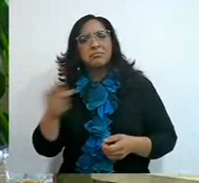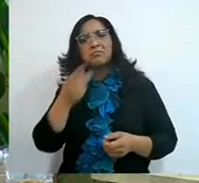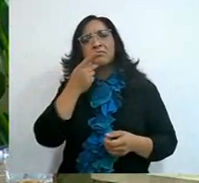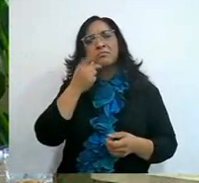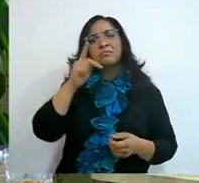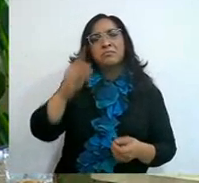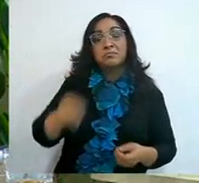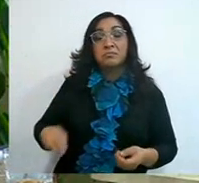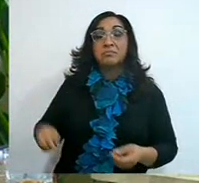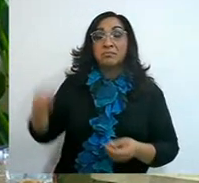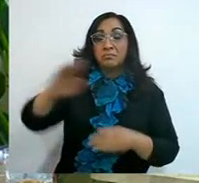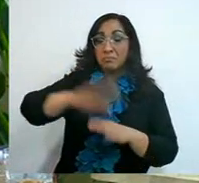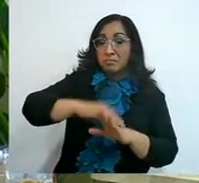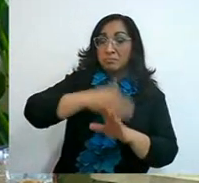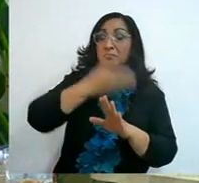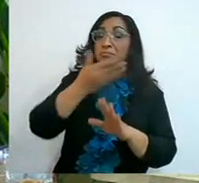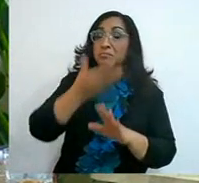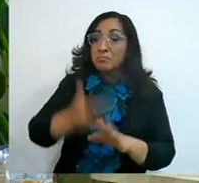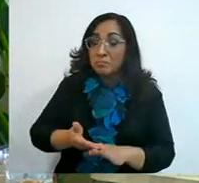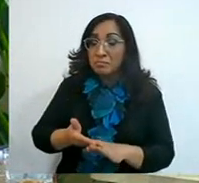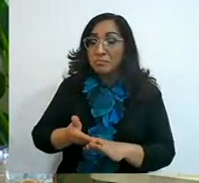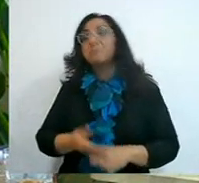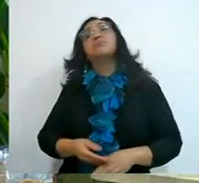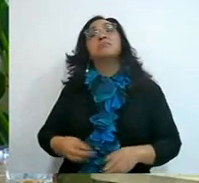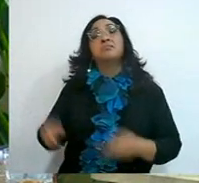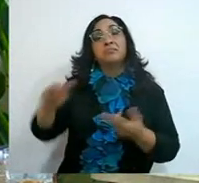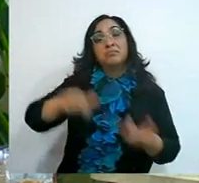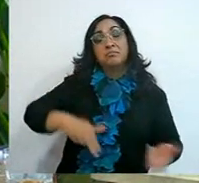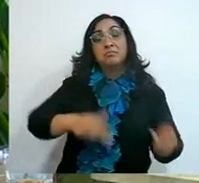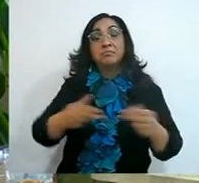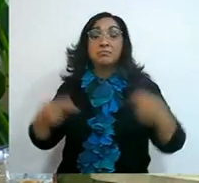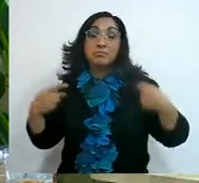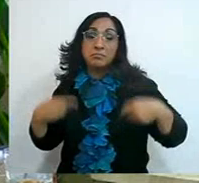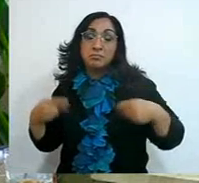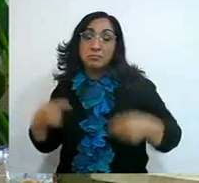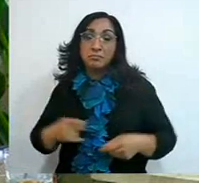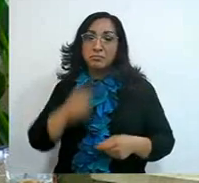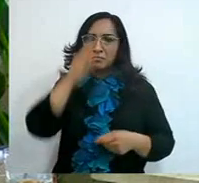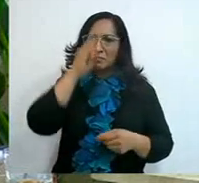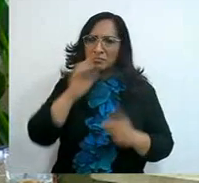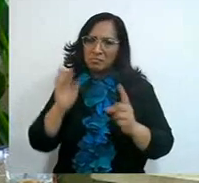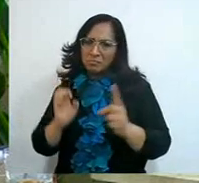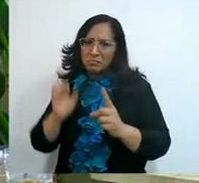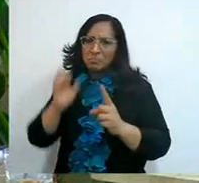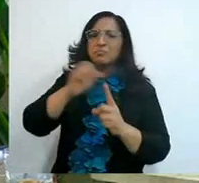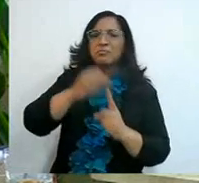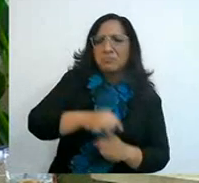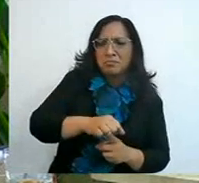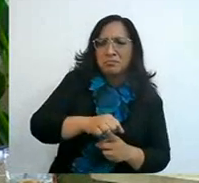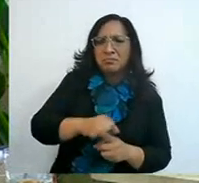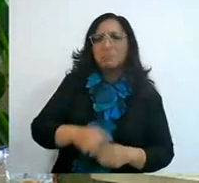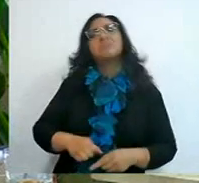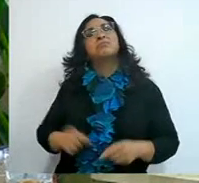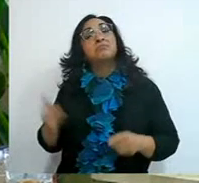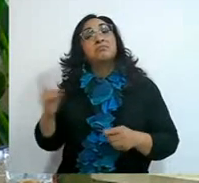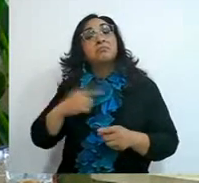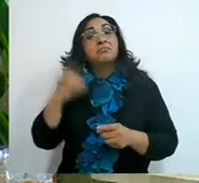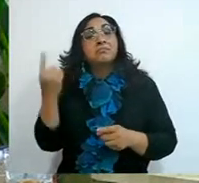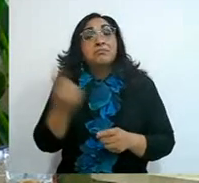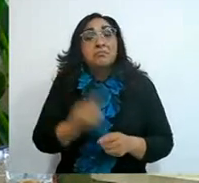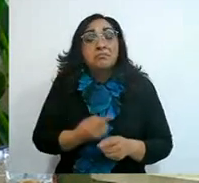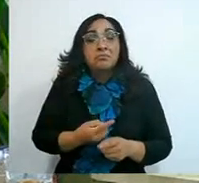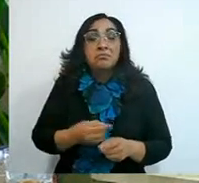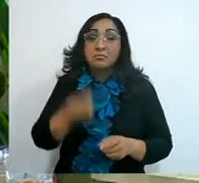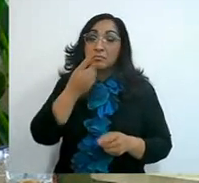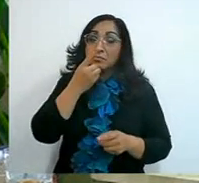difamación, la mentira y la calumnia. La difamación es desacreditar a